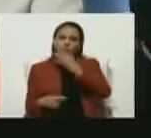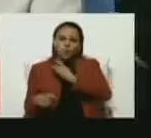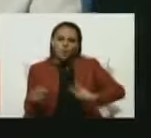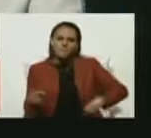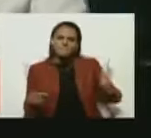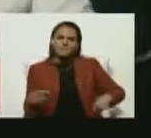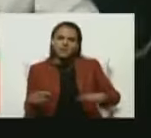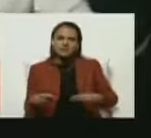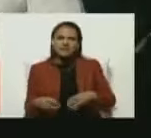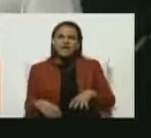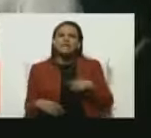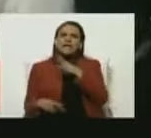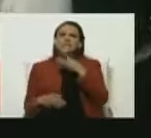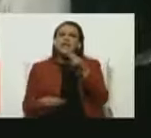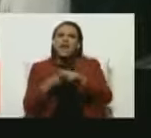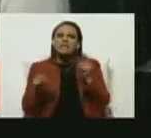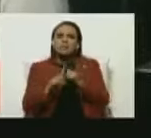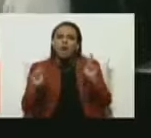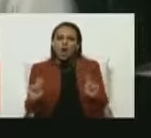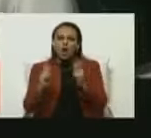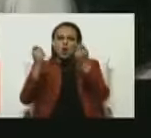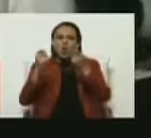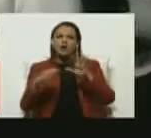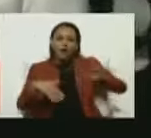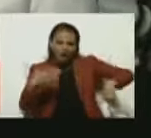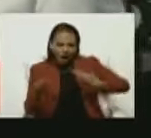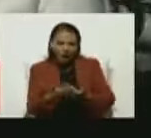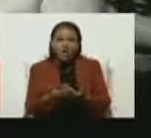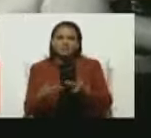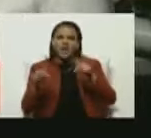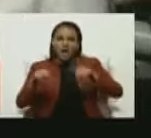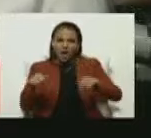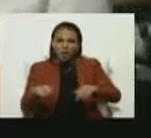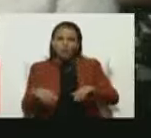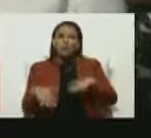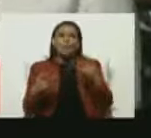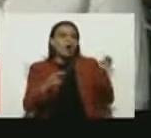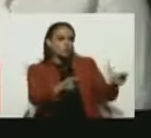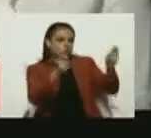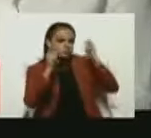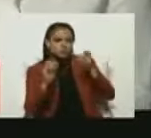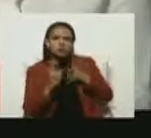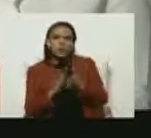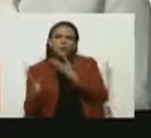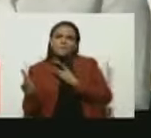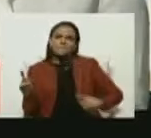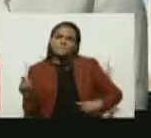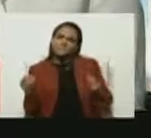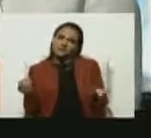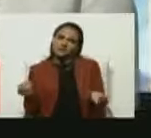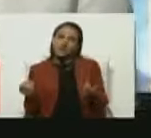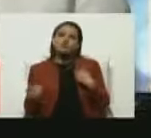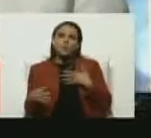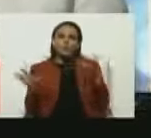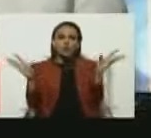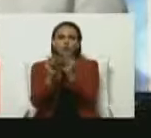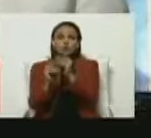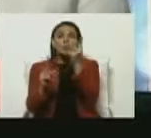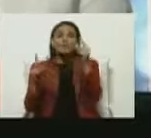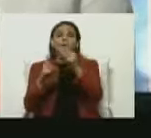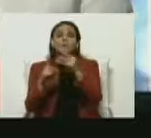y lo que ha logrado hasta entonces, una vez que asumió la presidencia? Lo puedo resumir en una sola